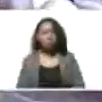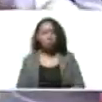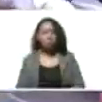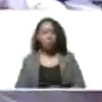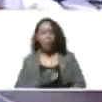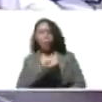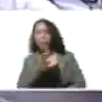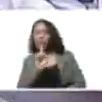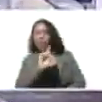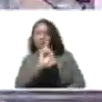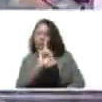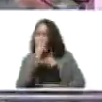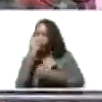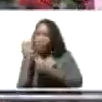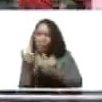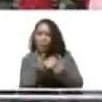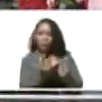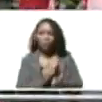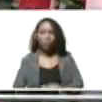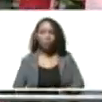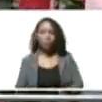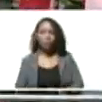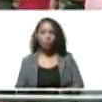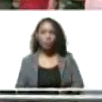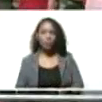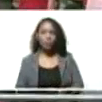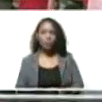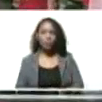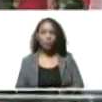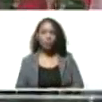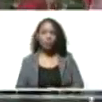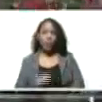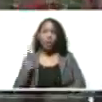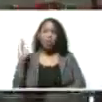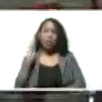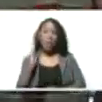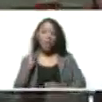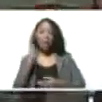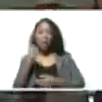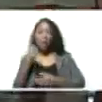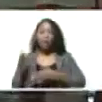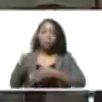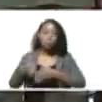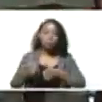Parece que no los invitaron. Vienen en camino los invitados.